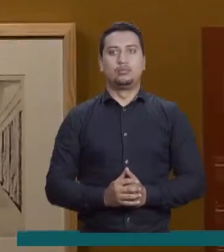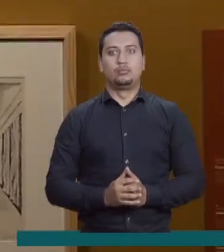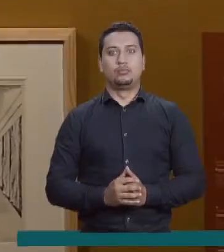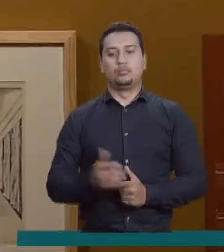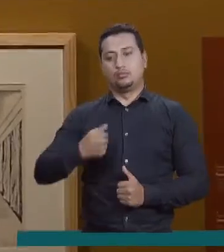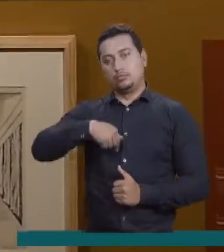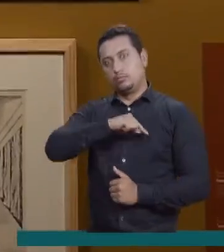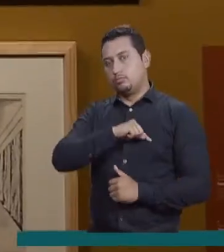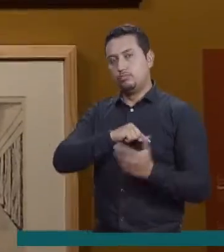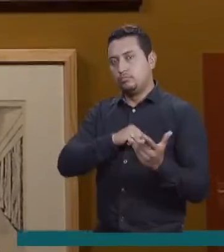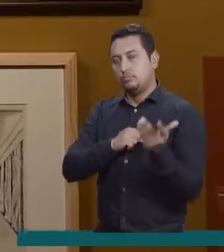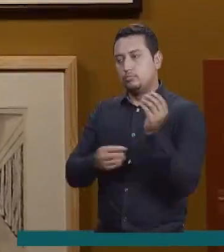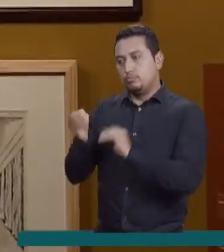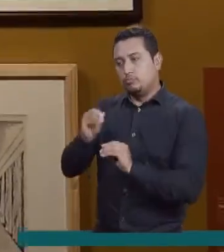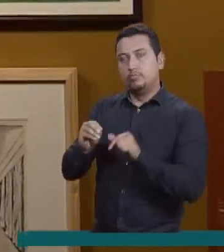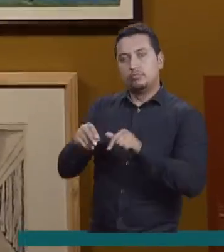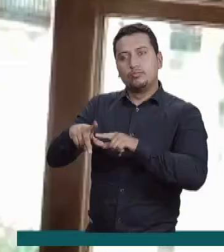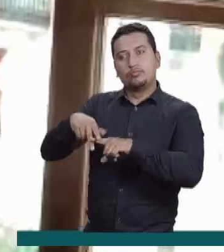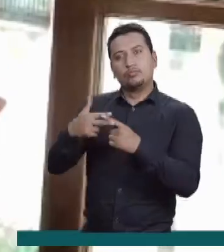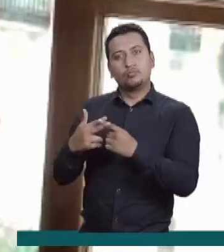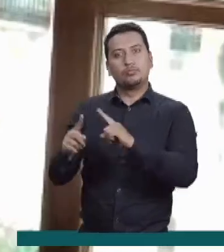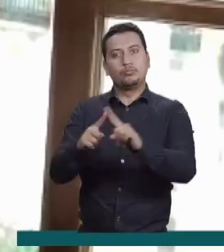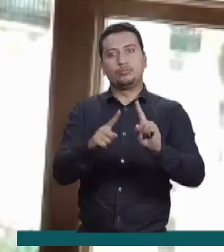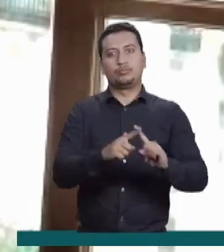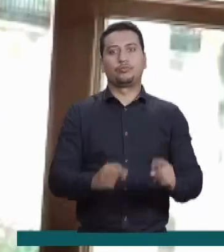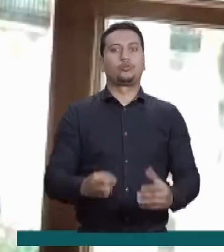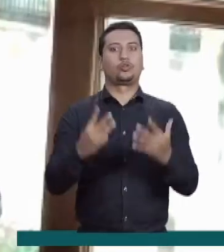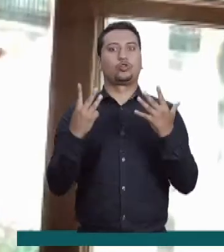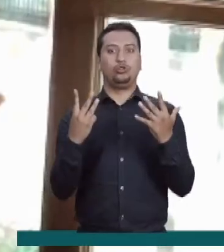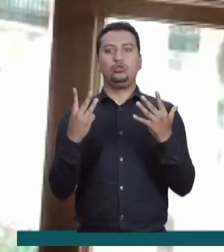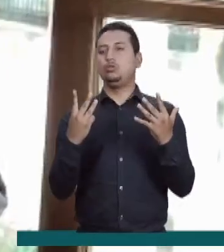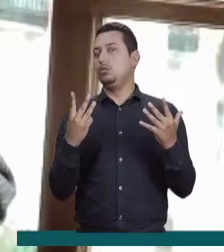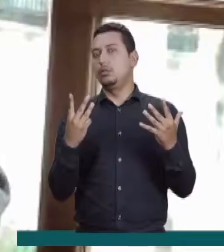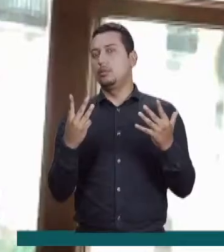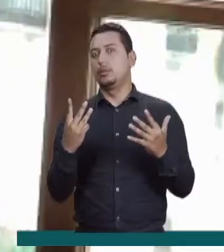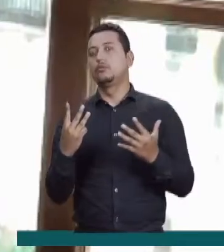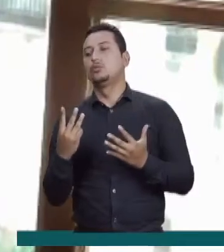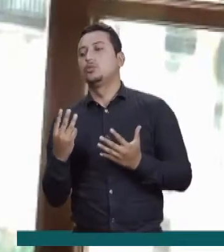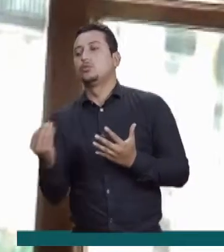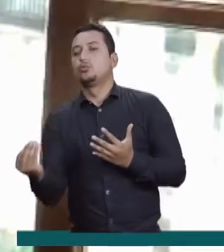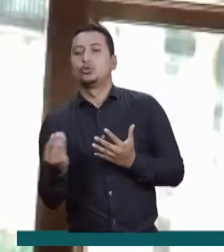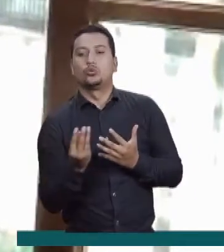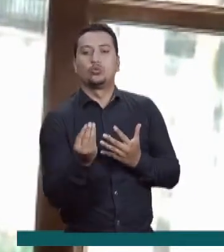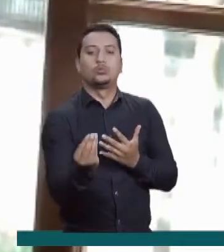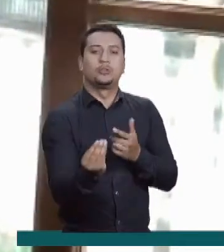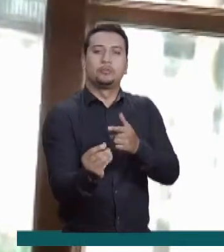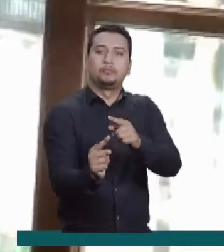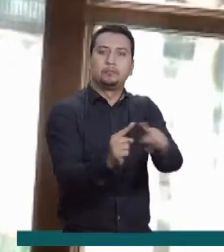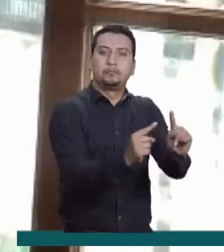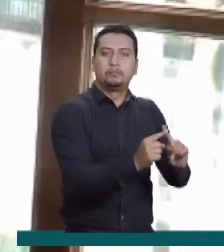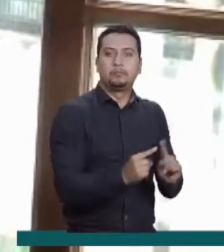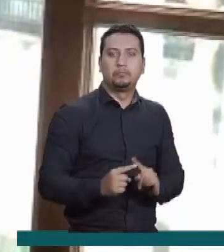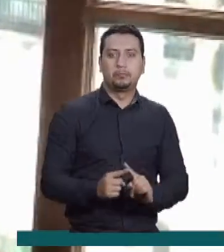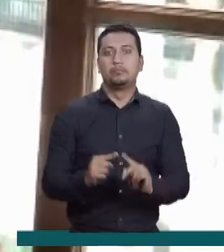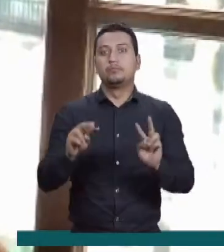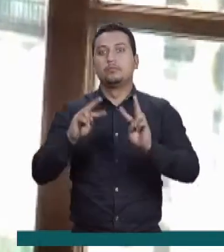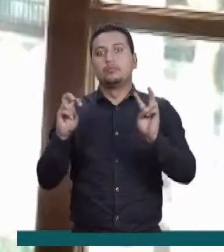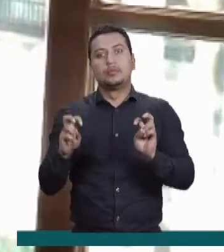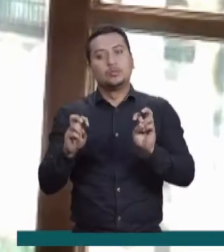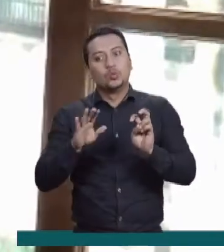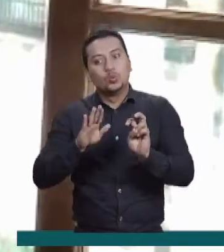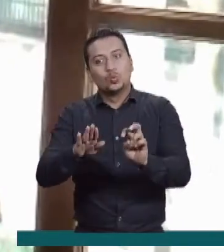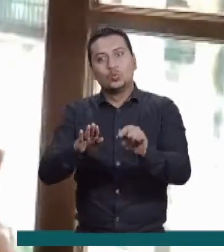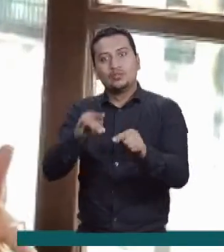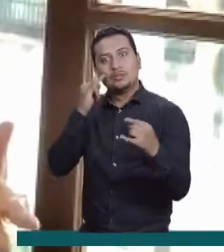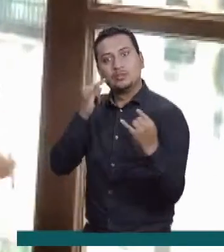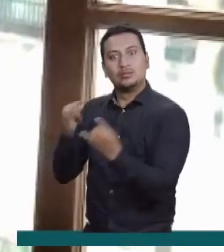Vamos a estar desarrollando diferentes talleres, son 8 en total, dirigidos a diferentes grupos de jóvenes con temas que son de su interés.